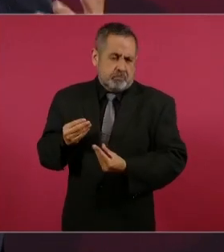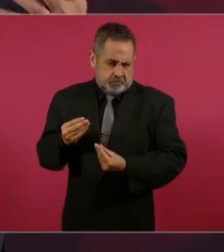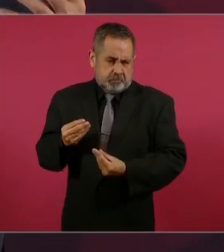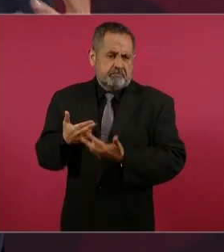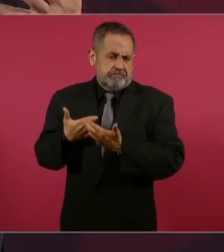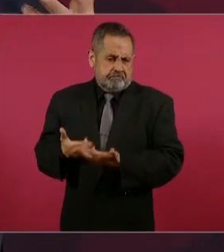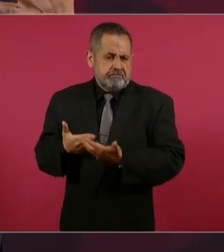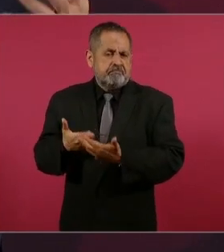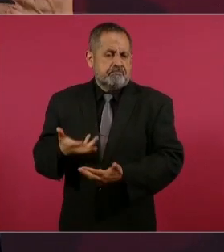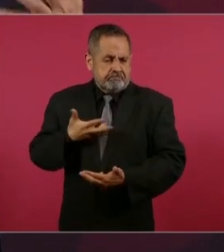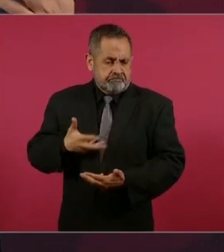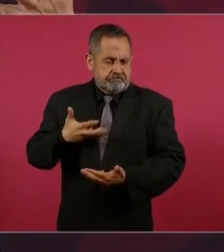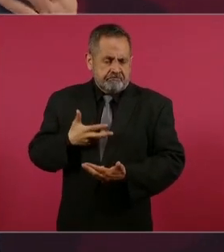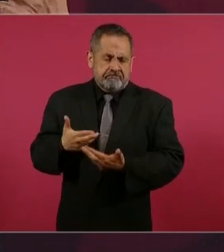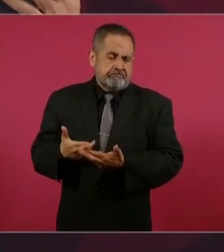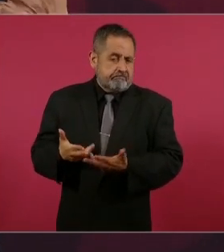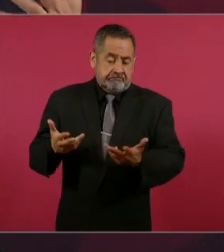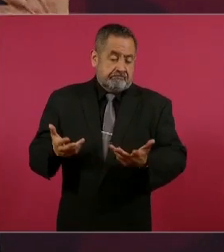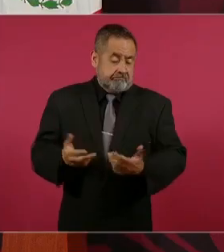si se